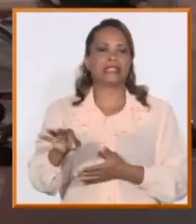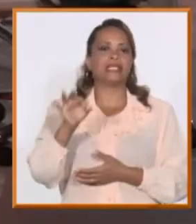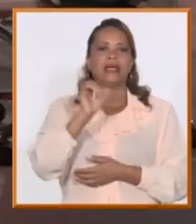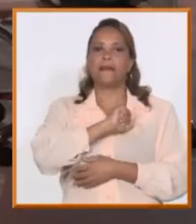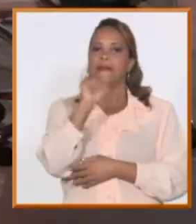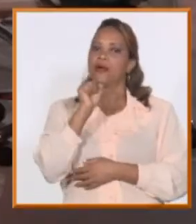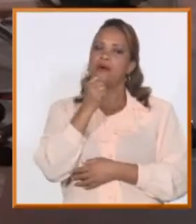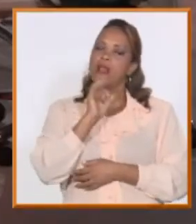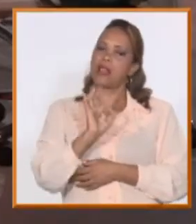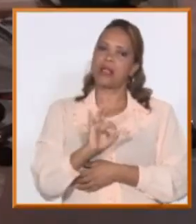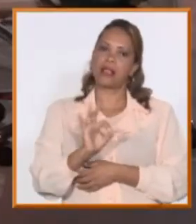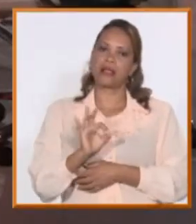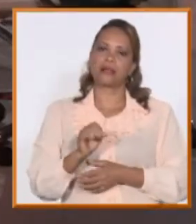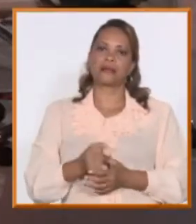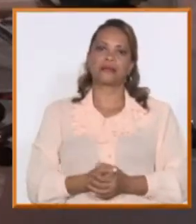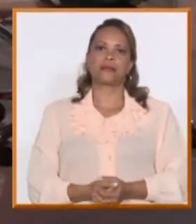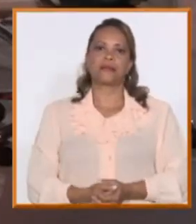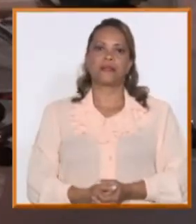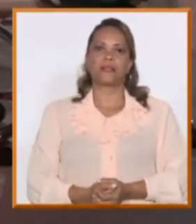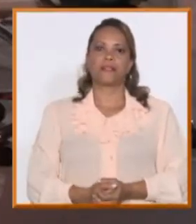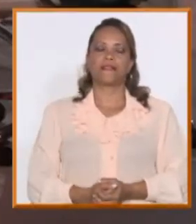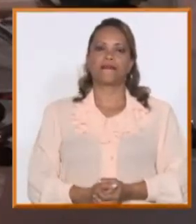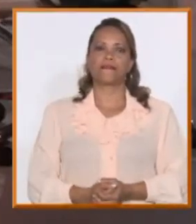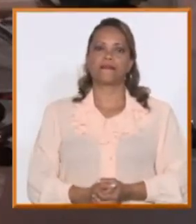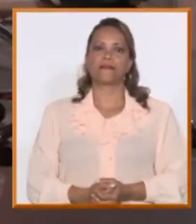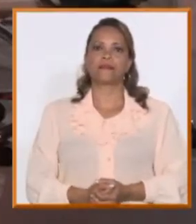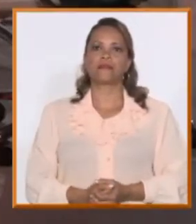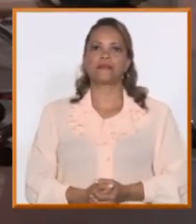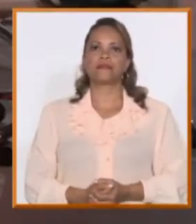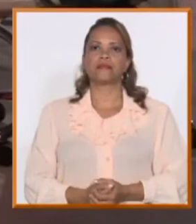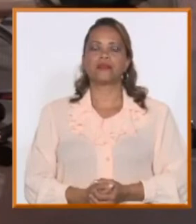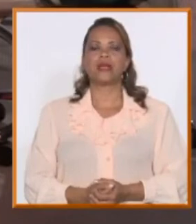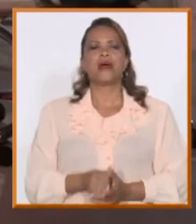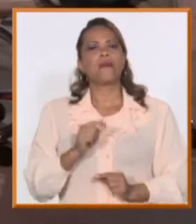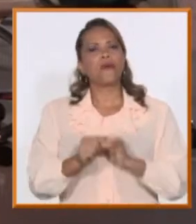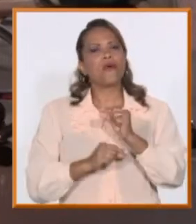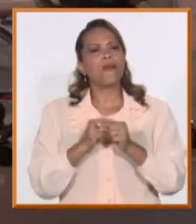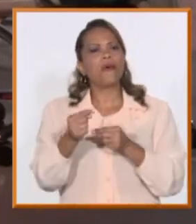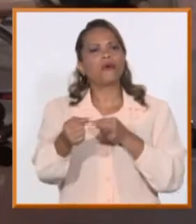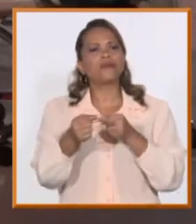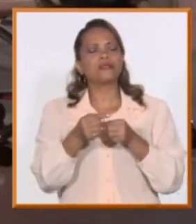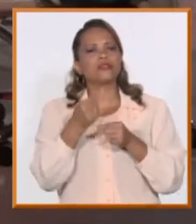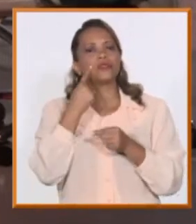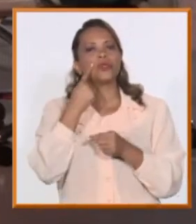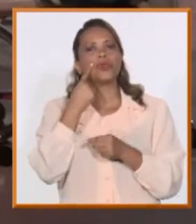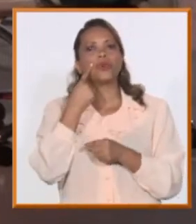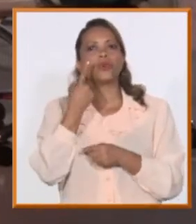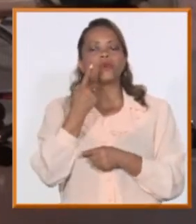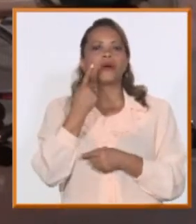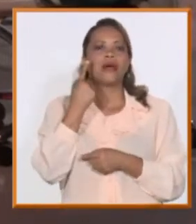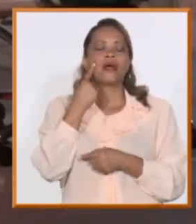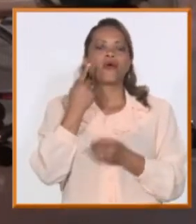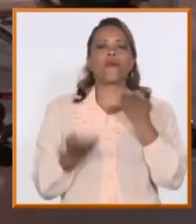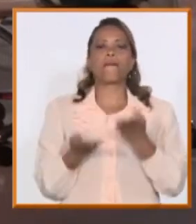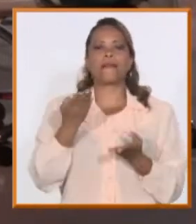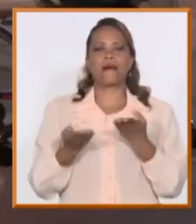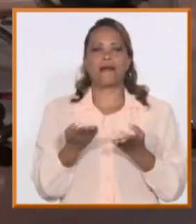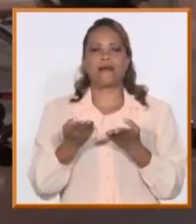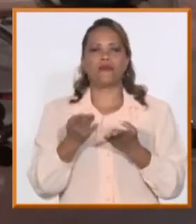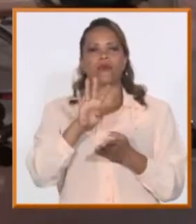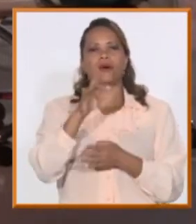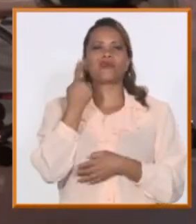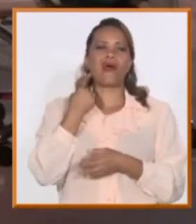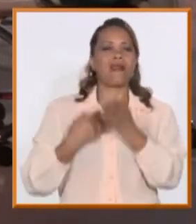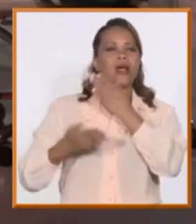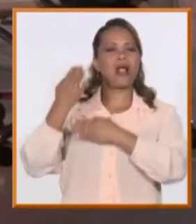creo que nos estamos acercando, yo lo miro quizás a 4 años atrás, nos estamos acercando a